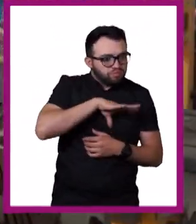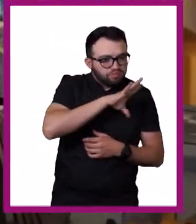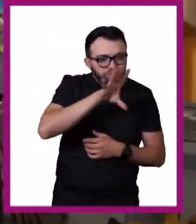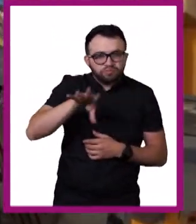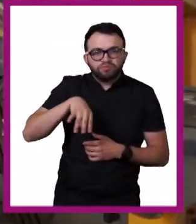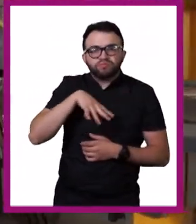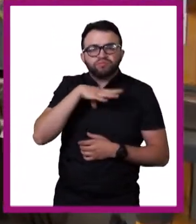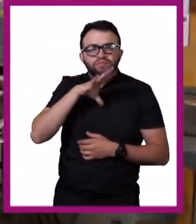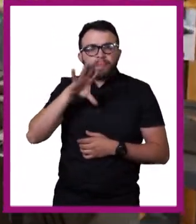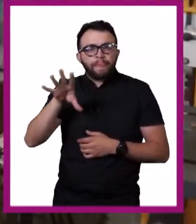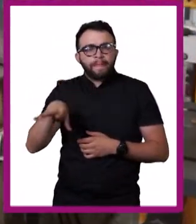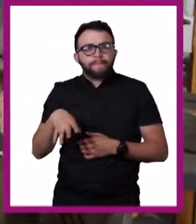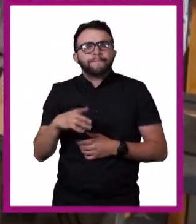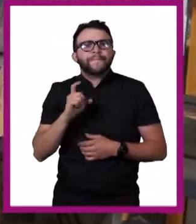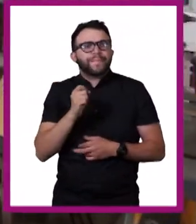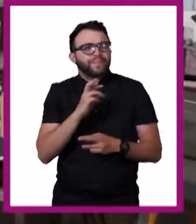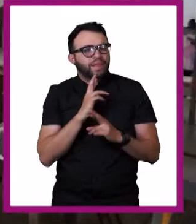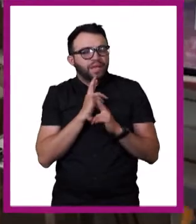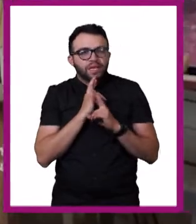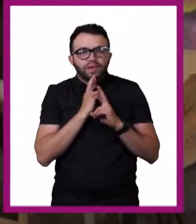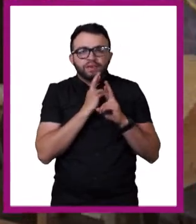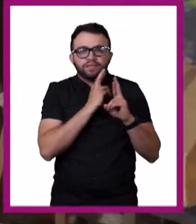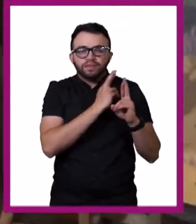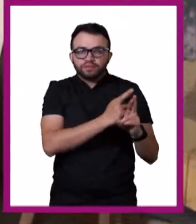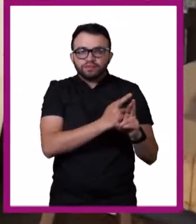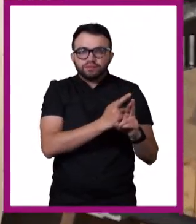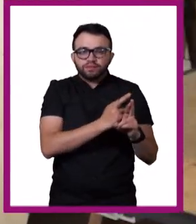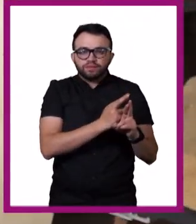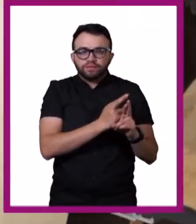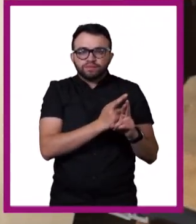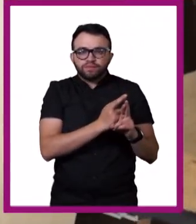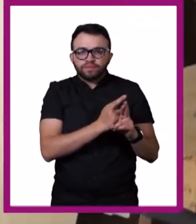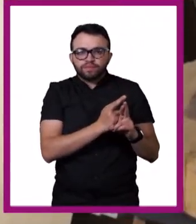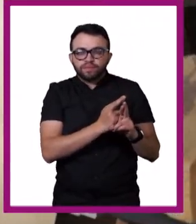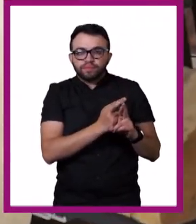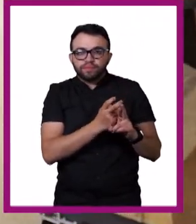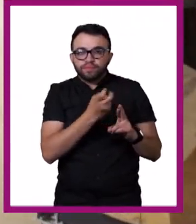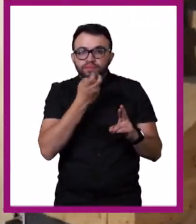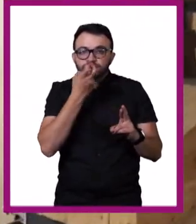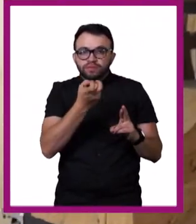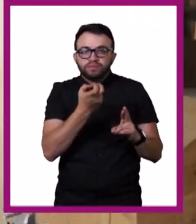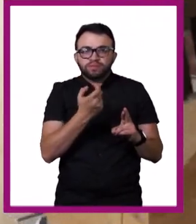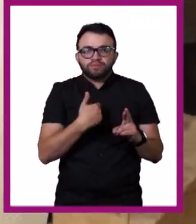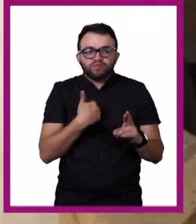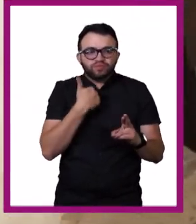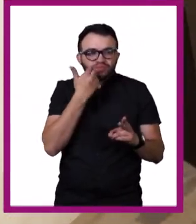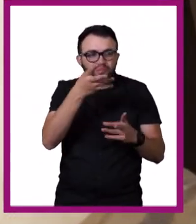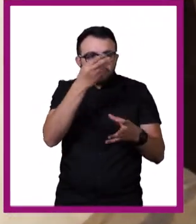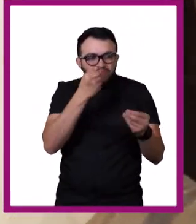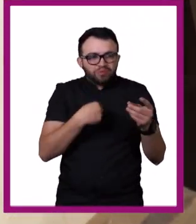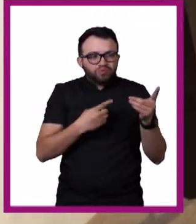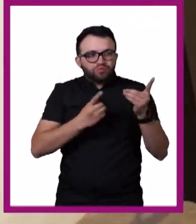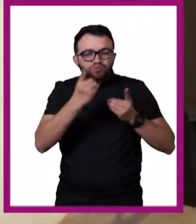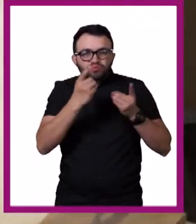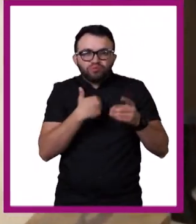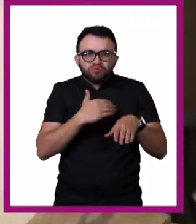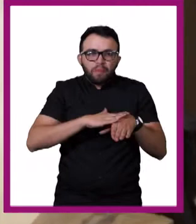buscar una respuesta a estas inquietudes, a estas